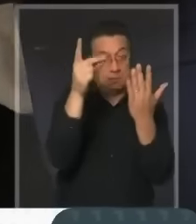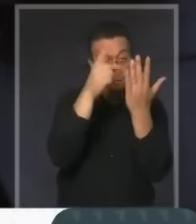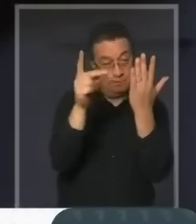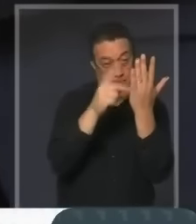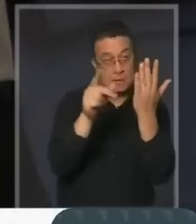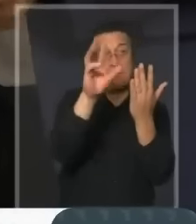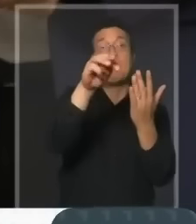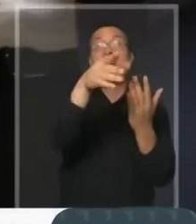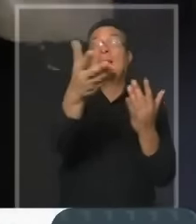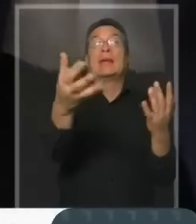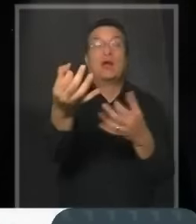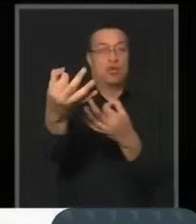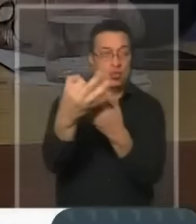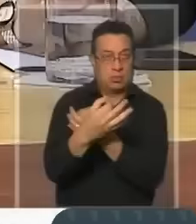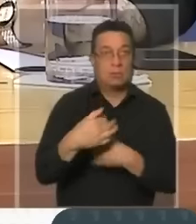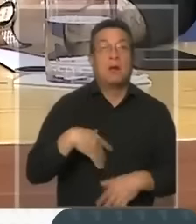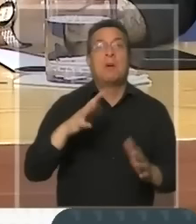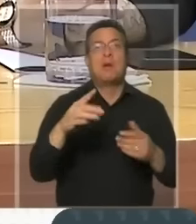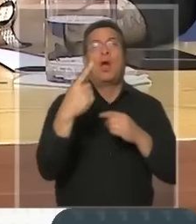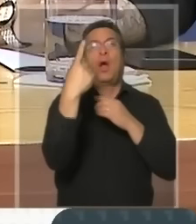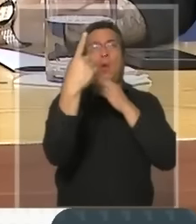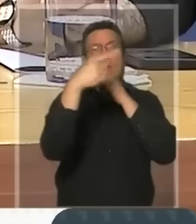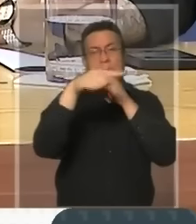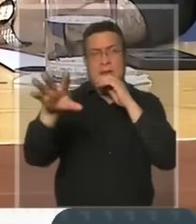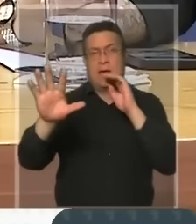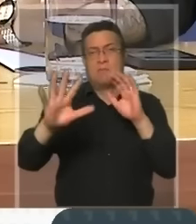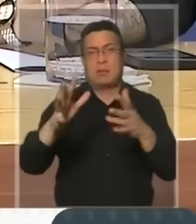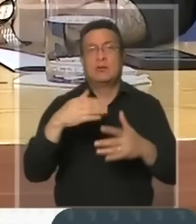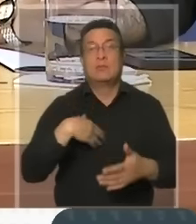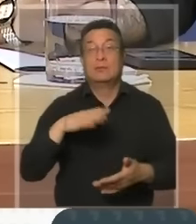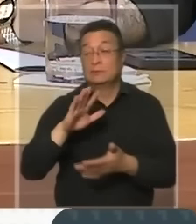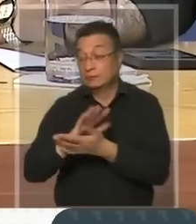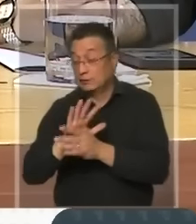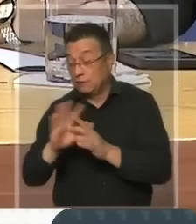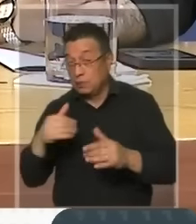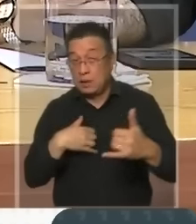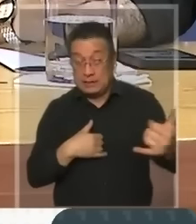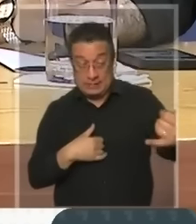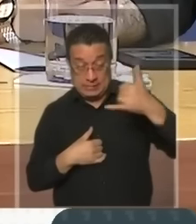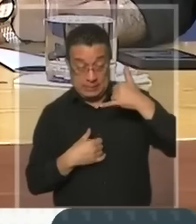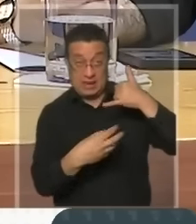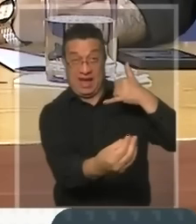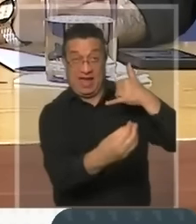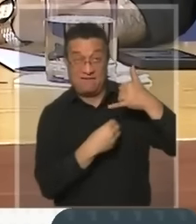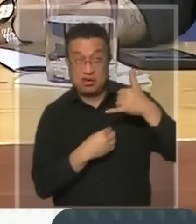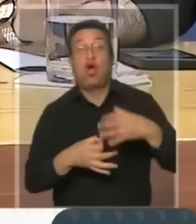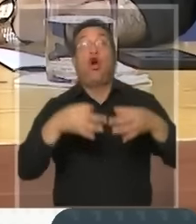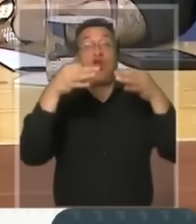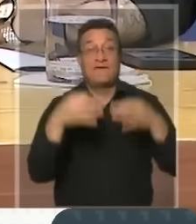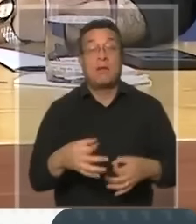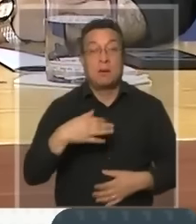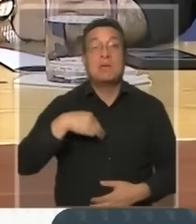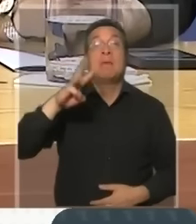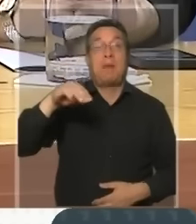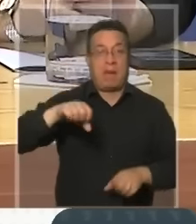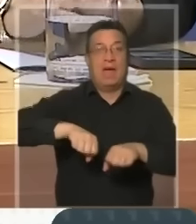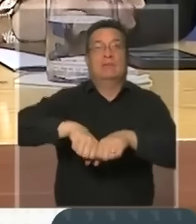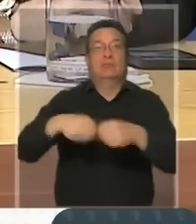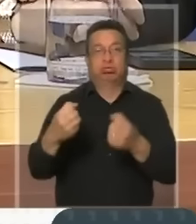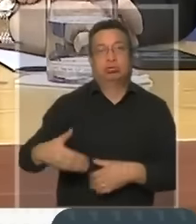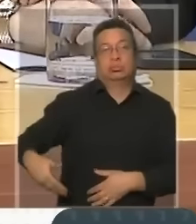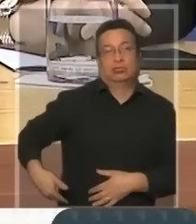madre. Alrededor de las 13:30, finalizando la ceremonia, me informaron por teléfono que se confirmó que mi madre tuvo una fractura de cadera y